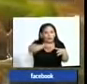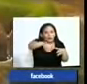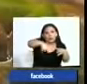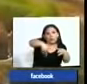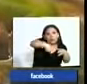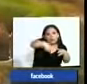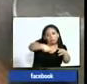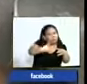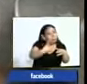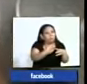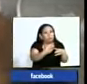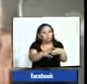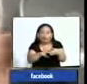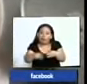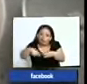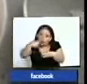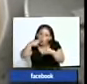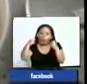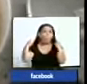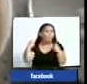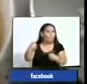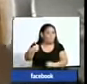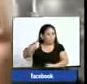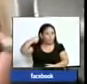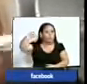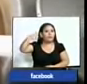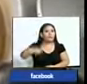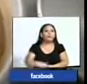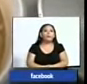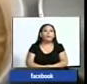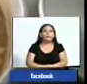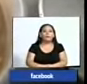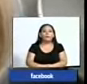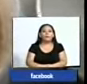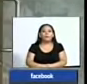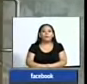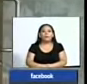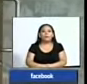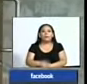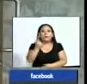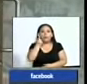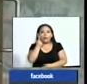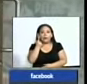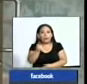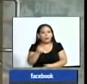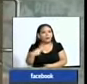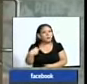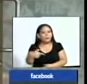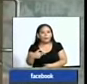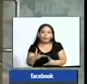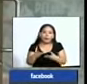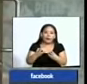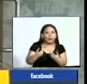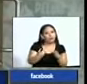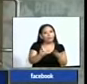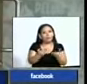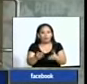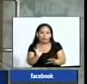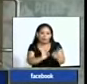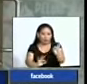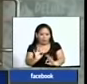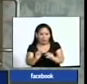recaudos que lo dejan a uno potente. Siempre estamos innovando, tratando de refrescar los platillos del